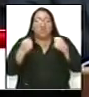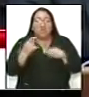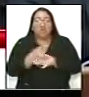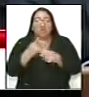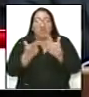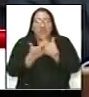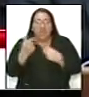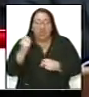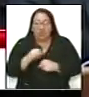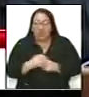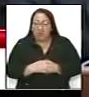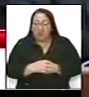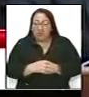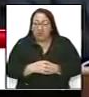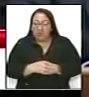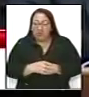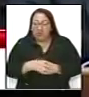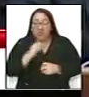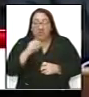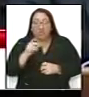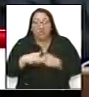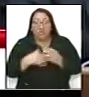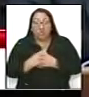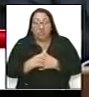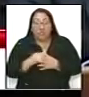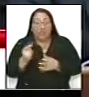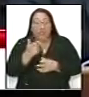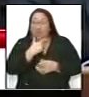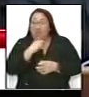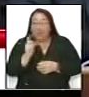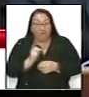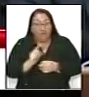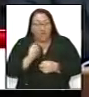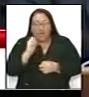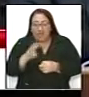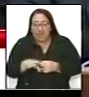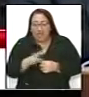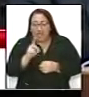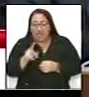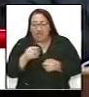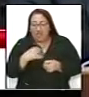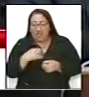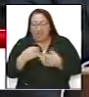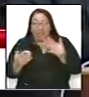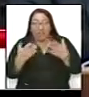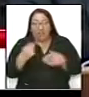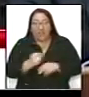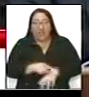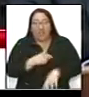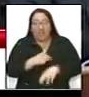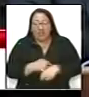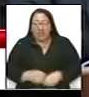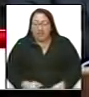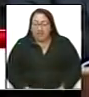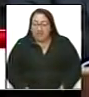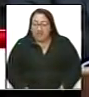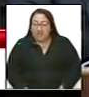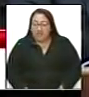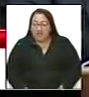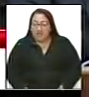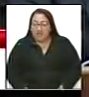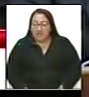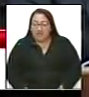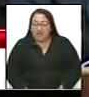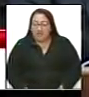contra el terrorismo y voy a seguir advirtiendo, porque lo que no les gusta es que les digan que ellos tienen estrategias a largo plazo. Y